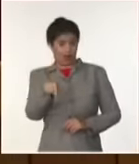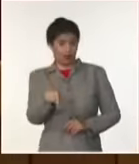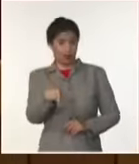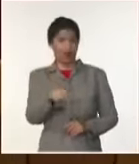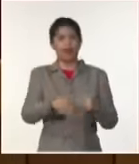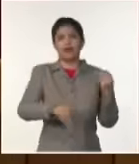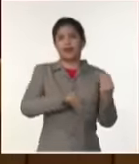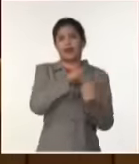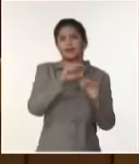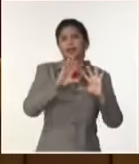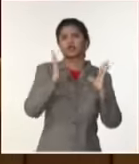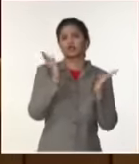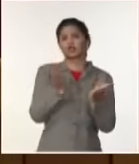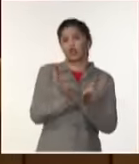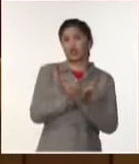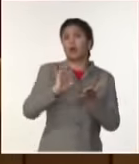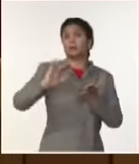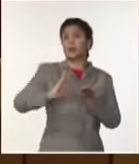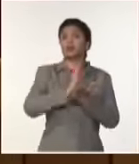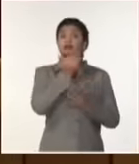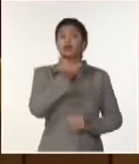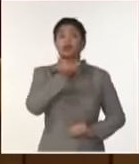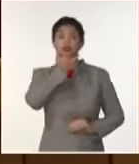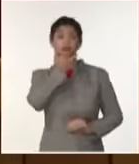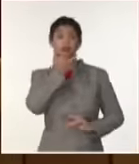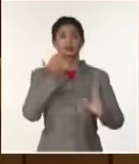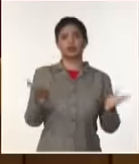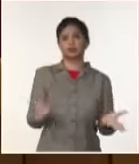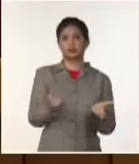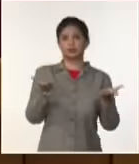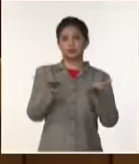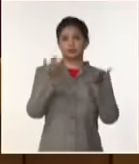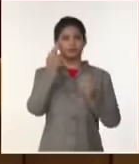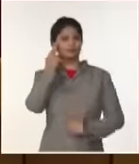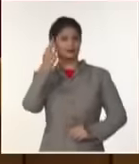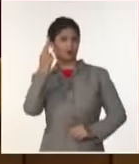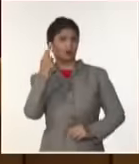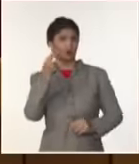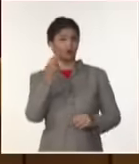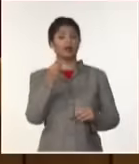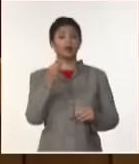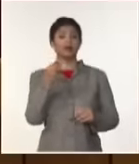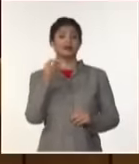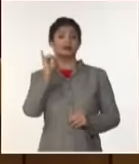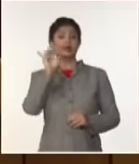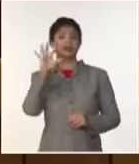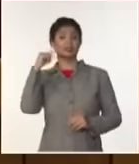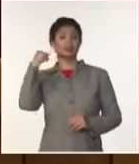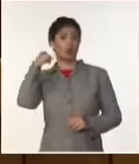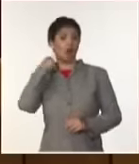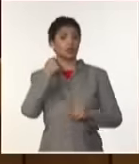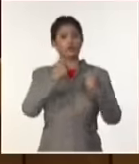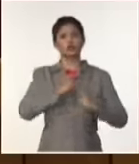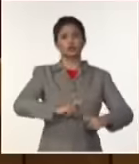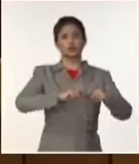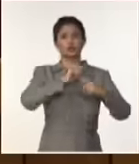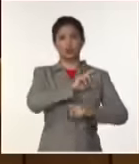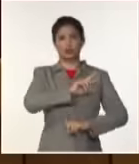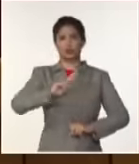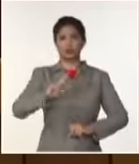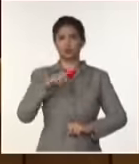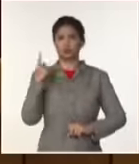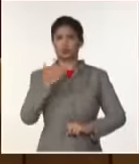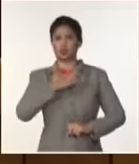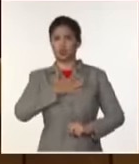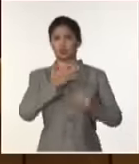cambiado y avanzar en la ruta emprendida hace ya 65 años para emanciparnos por nosotros mismos y con